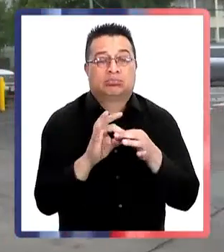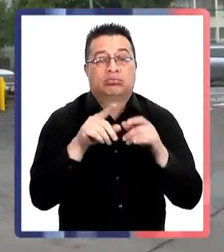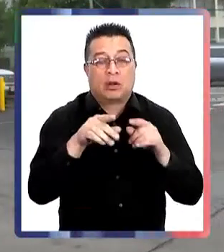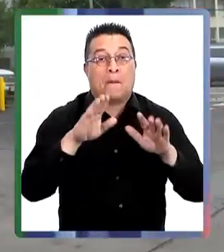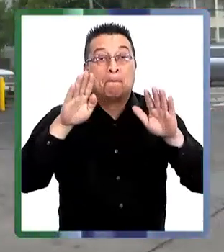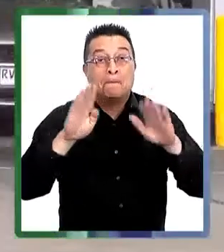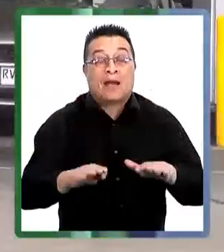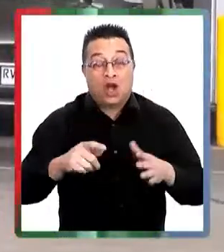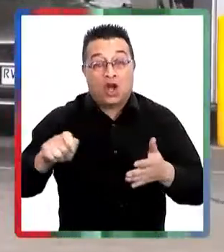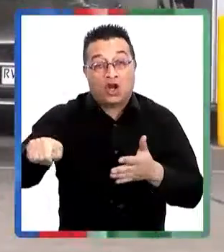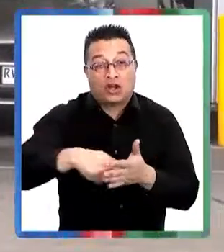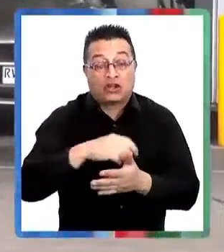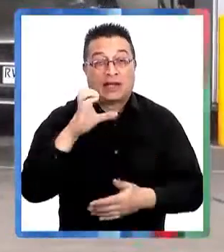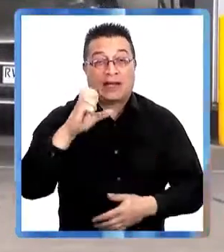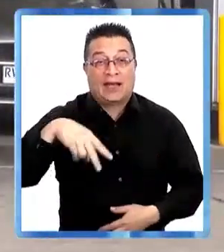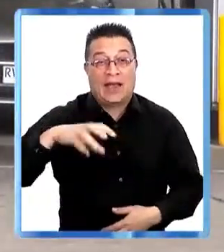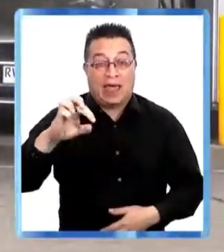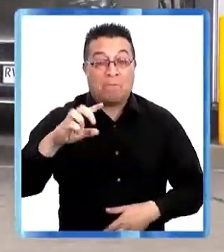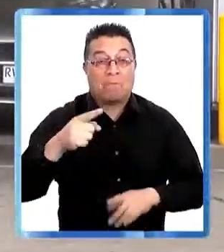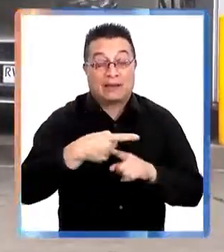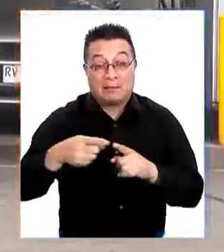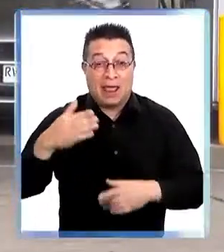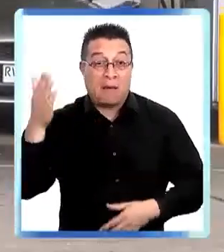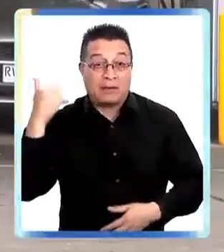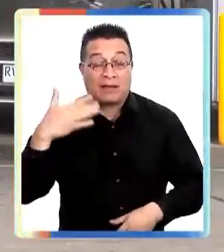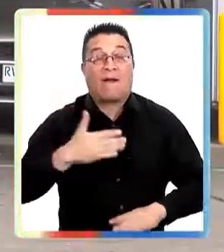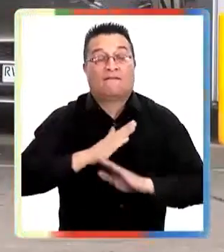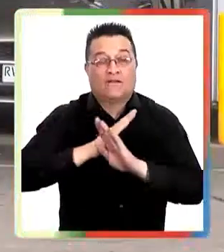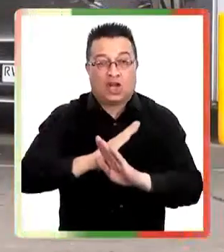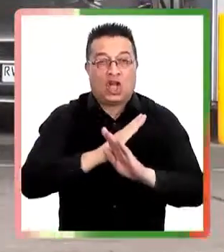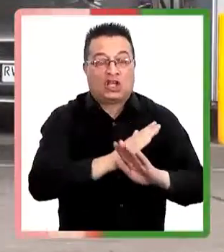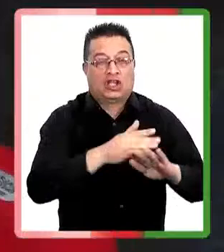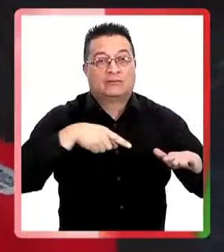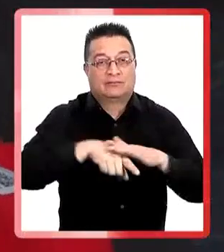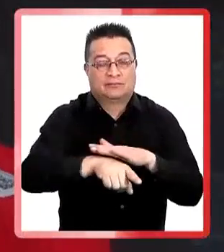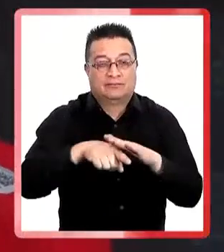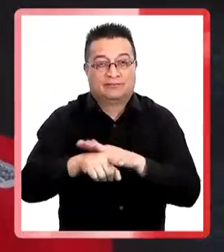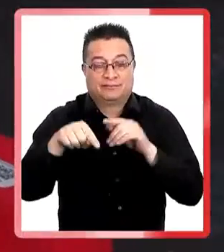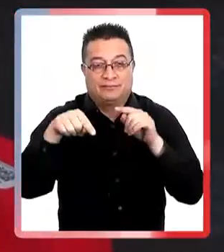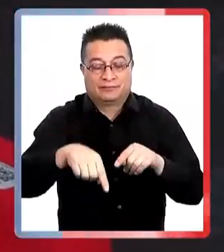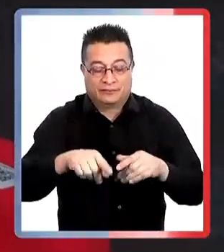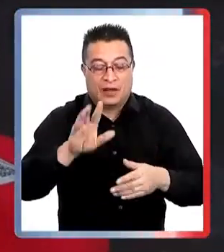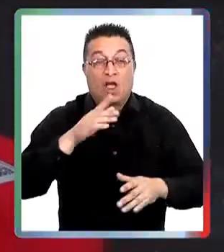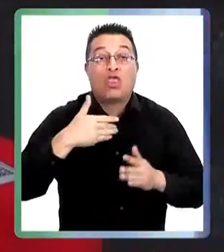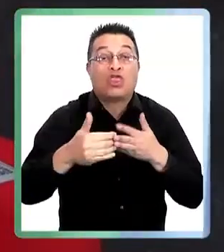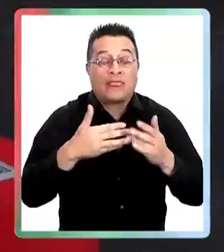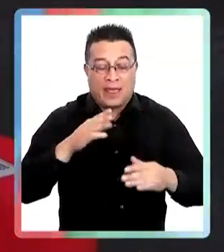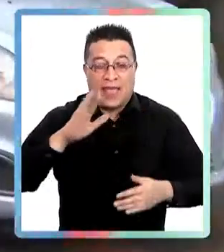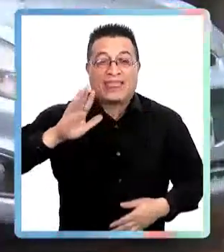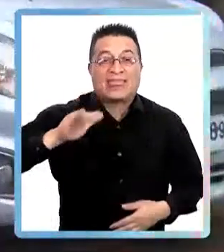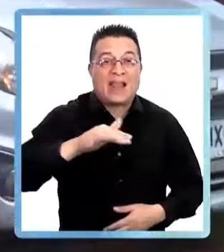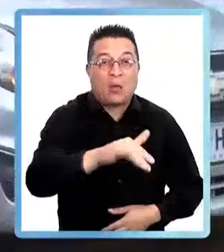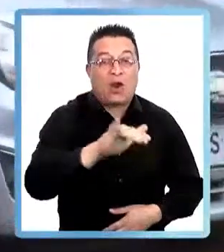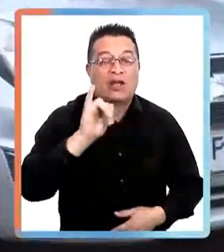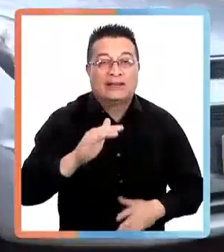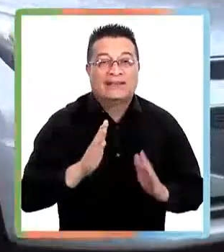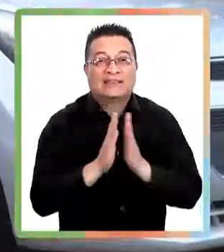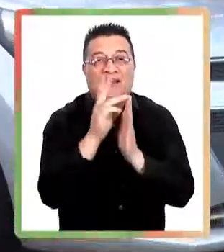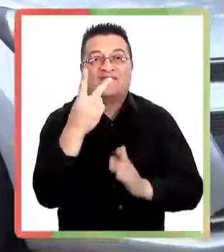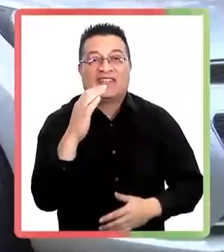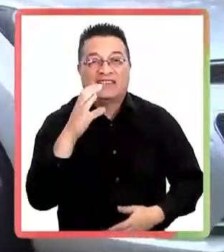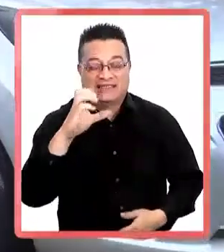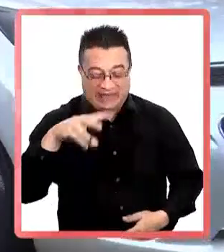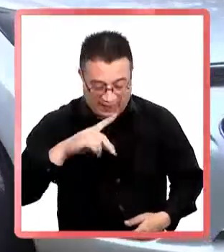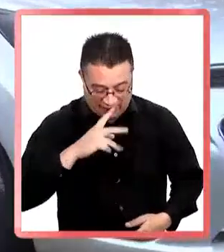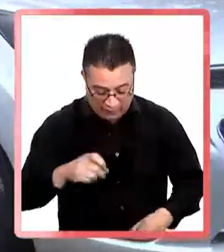vinculada a una paralización de los contratistas de NAP, quienes desde la semana pasada mantienen bloqueados los accesos a la refinería ubicada en Talcahuano y al puerto de San